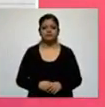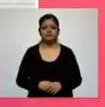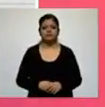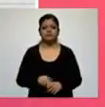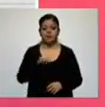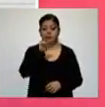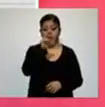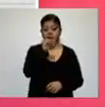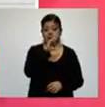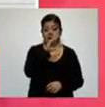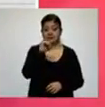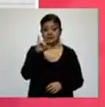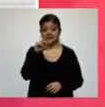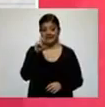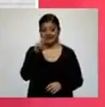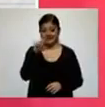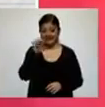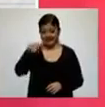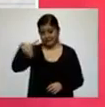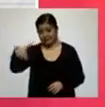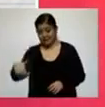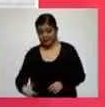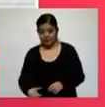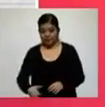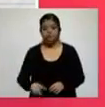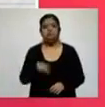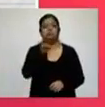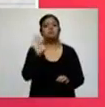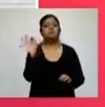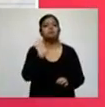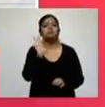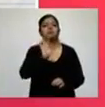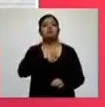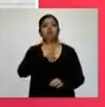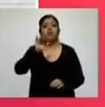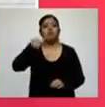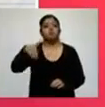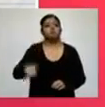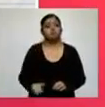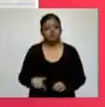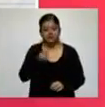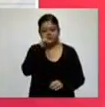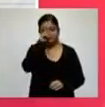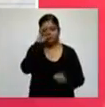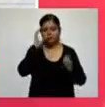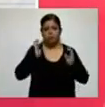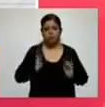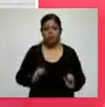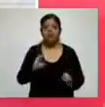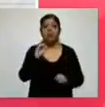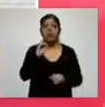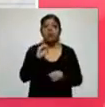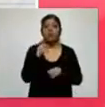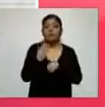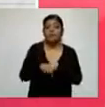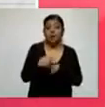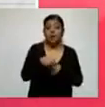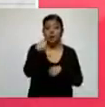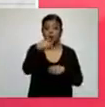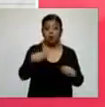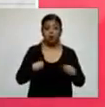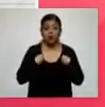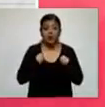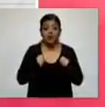Un accidente es un suceso que puede lastimar tu cuerpo y poner en peligro tu vida, la de tus